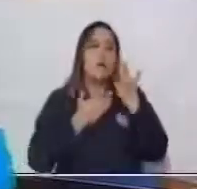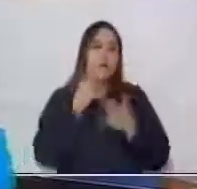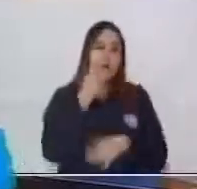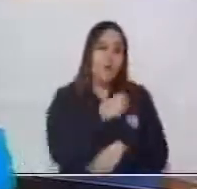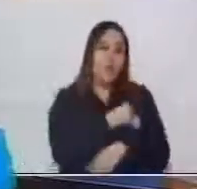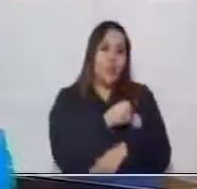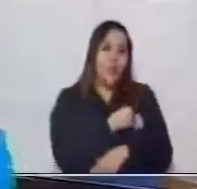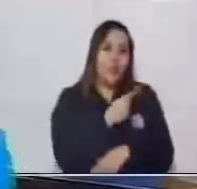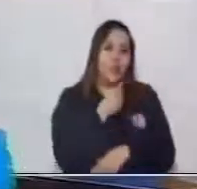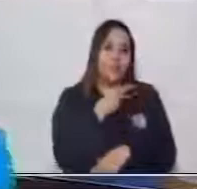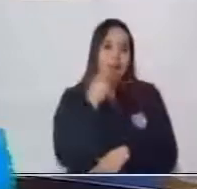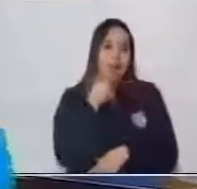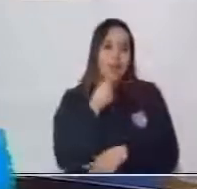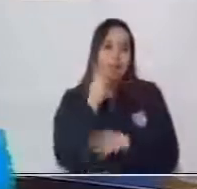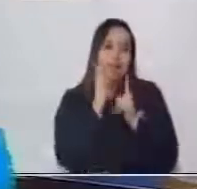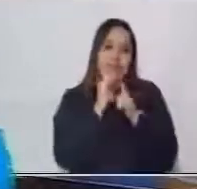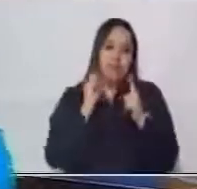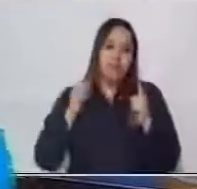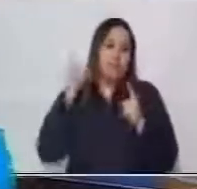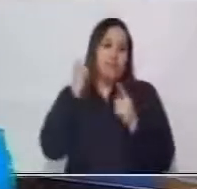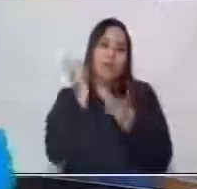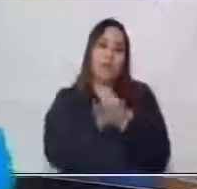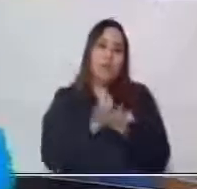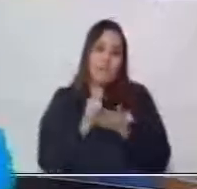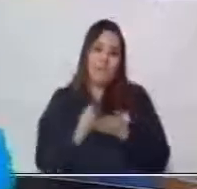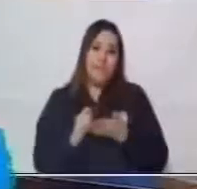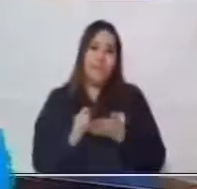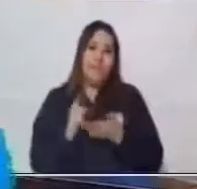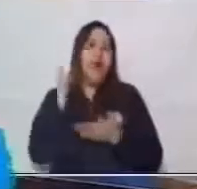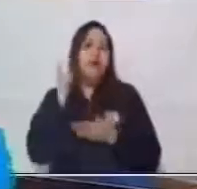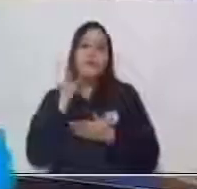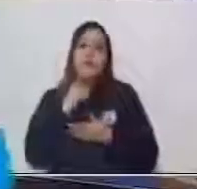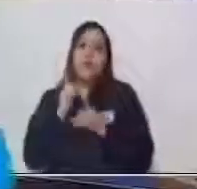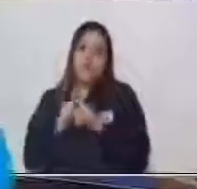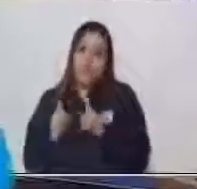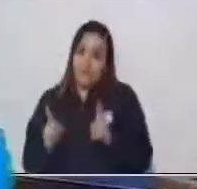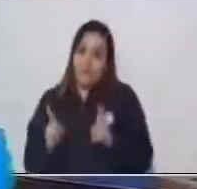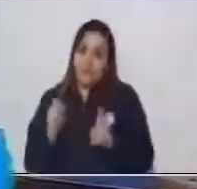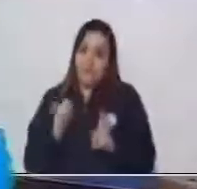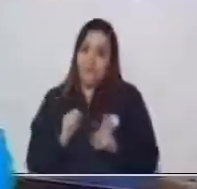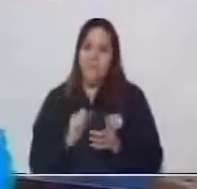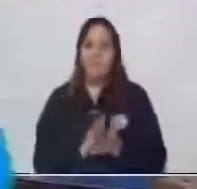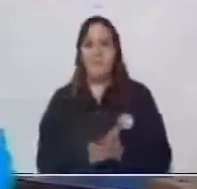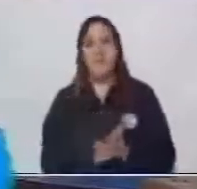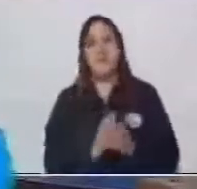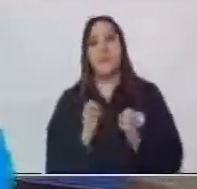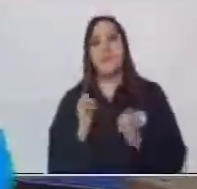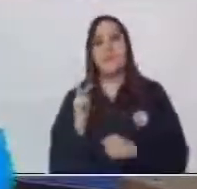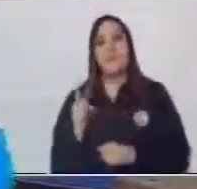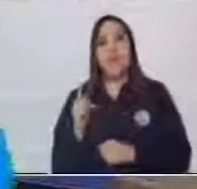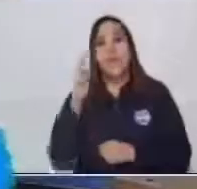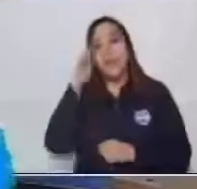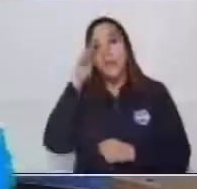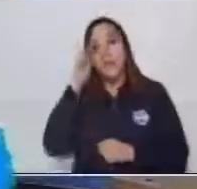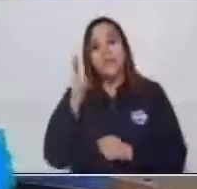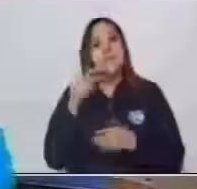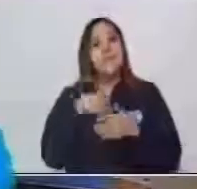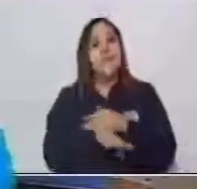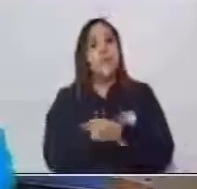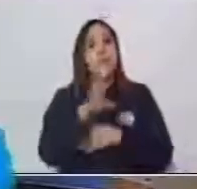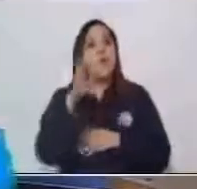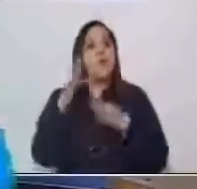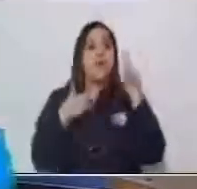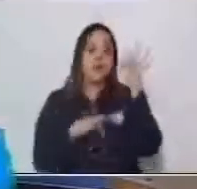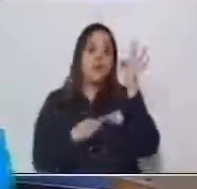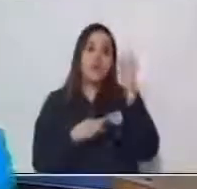narrativo, acerca del punto, la coma o el punto y coma. Ten presente de guardar tus trabajos y ejercicios en el portafolio